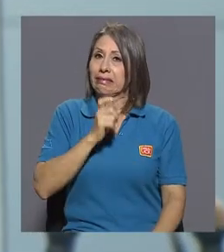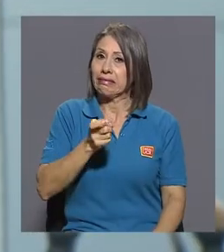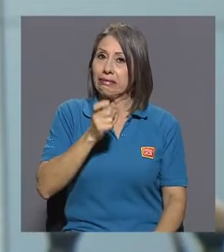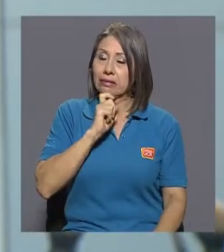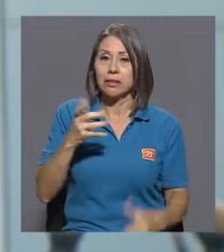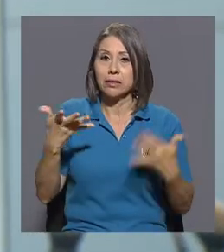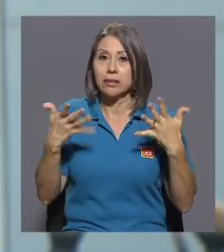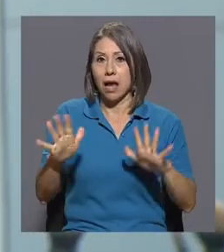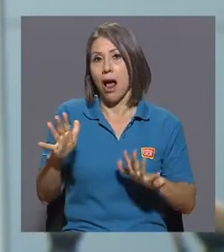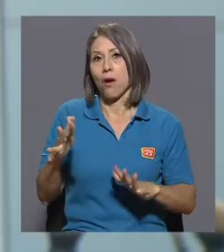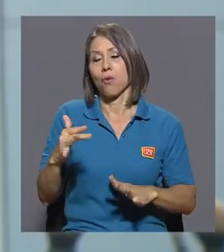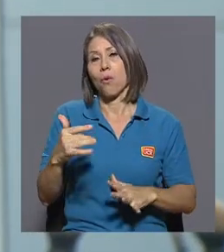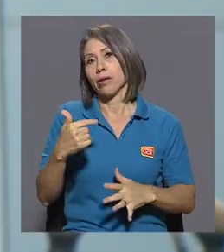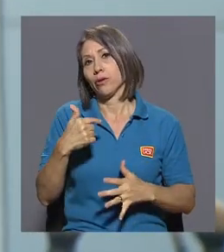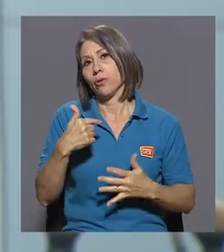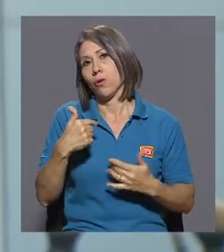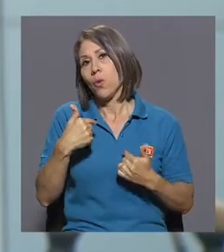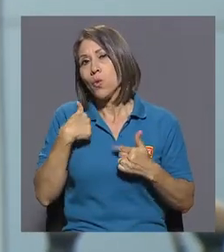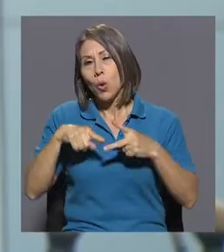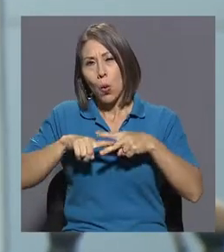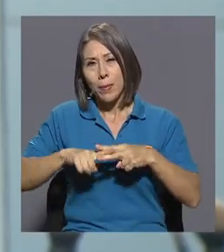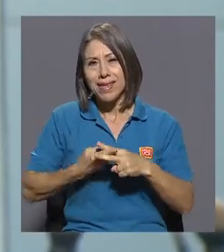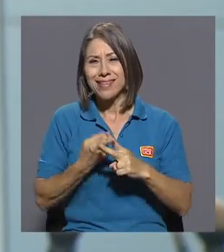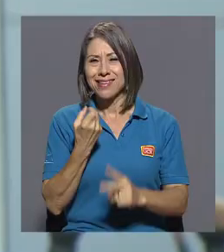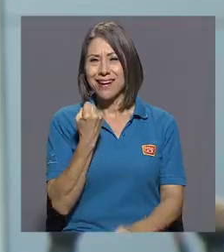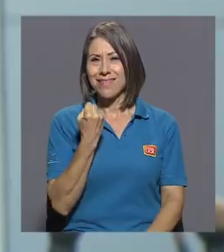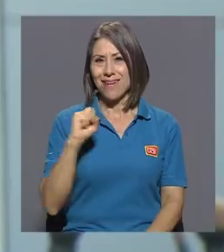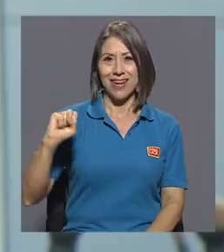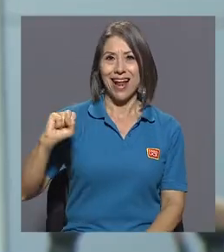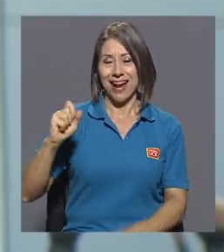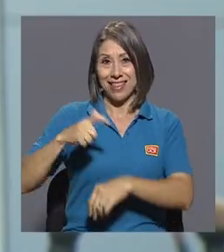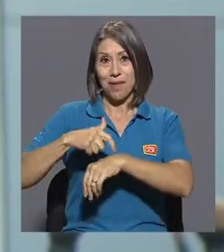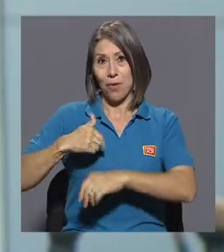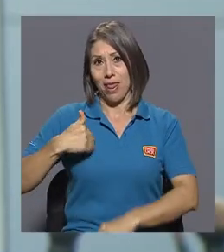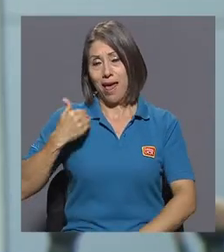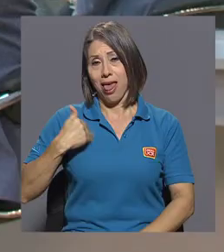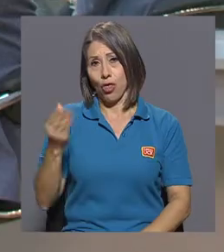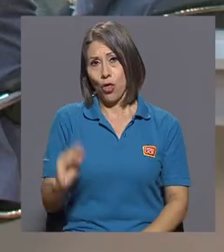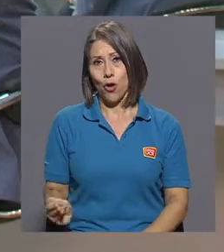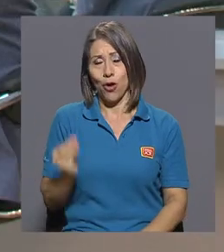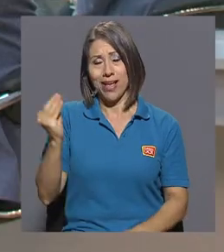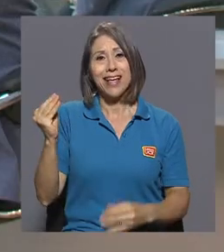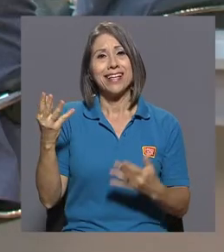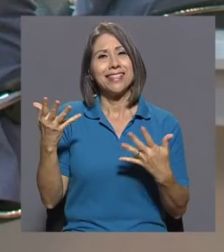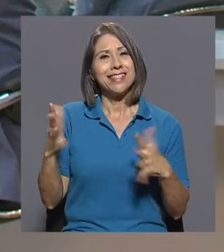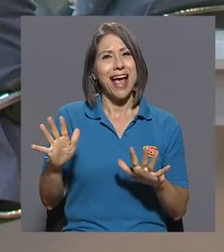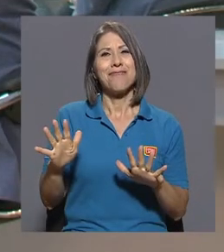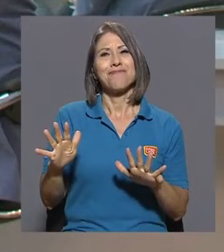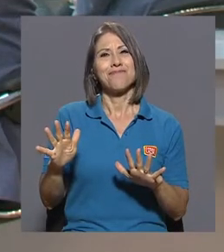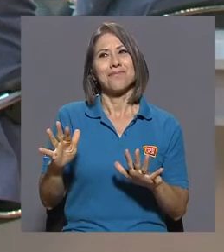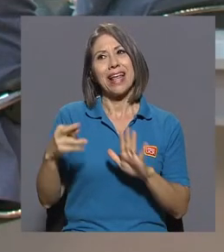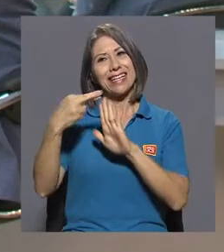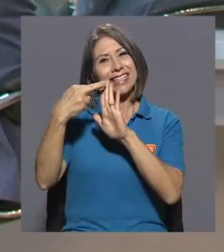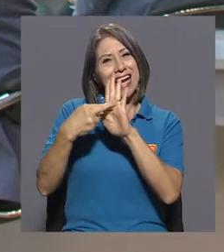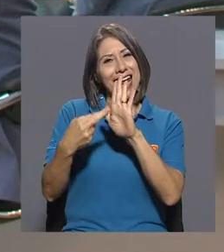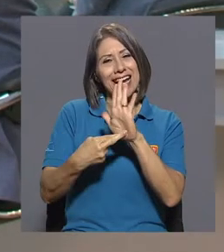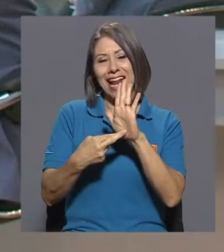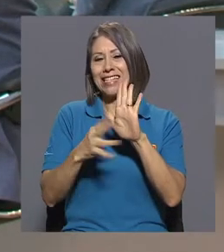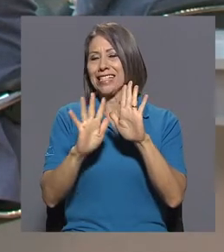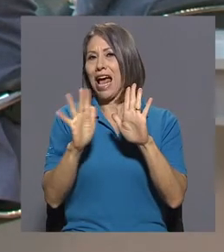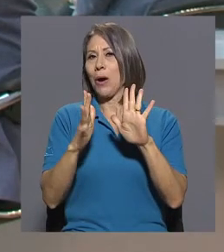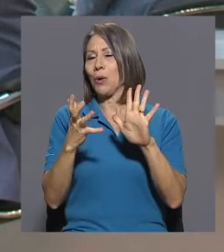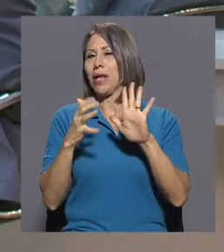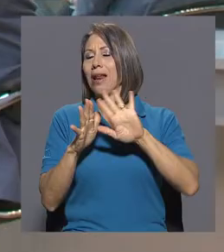se comienza a rebelar en la adolescencia, ya uno, esas reglas uno las quiere comenzar a quebrar,